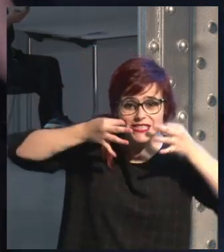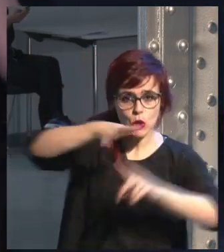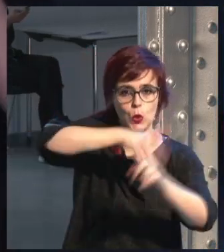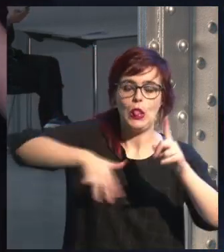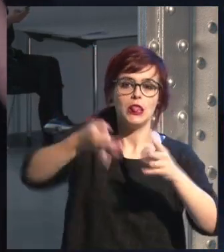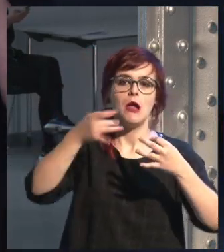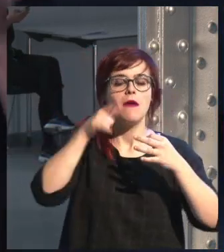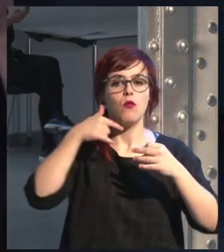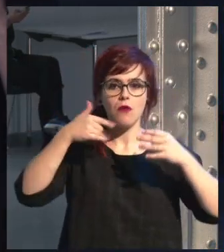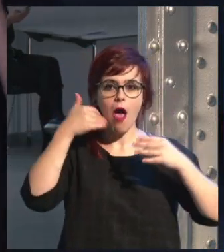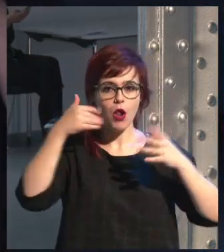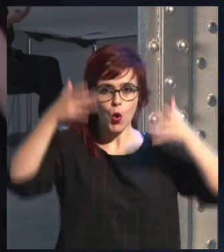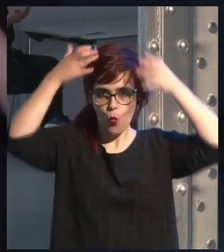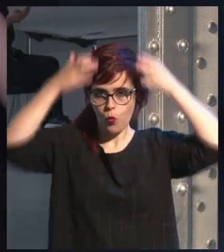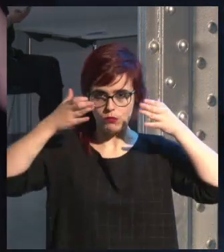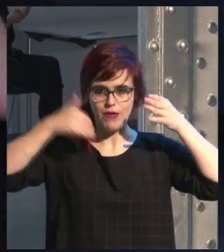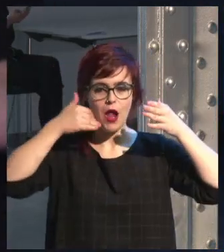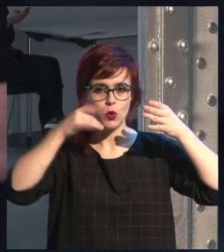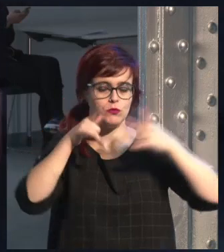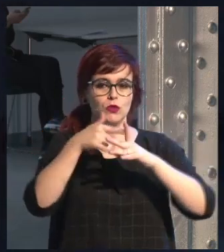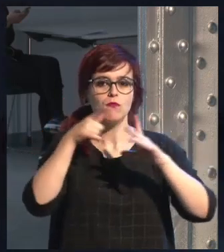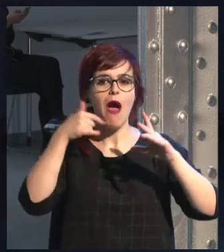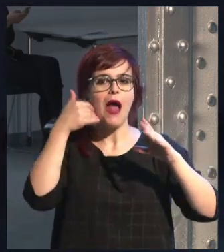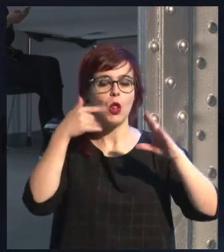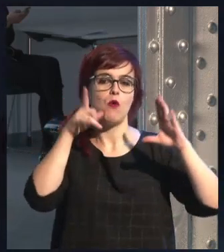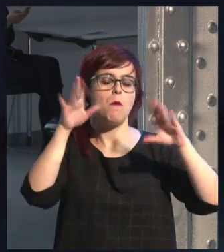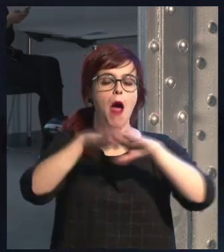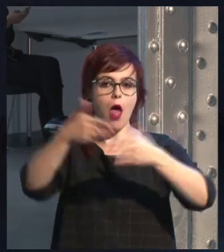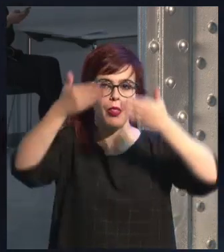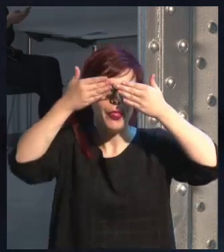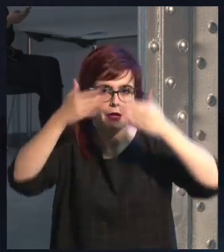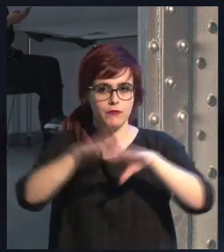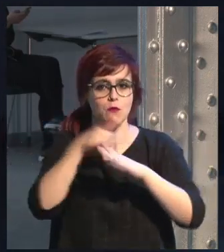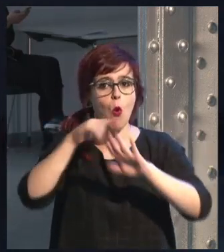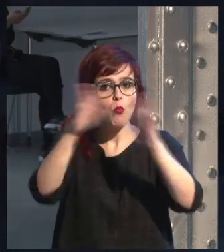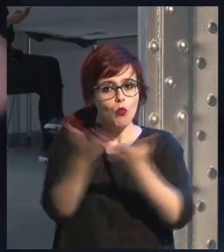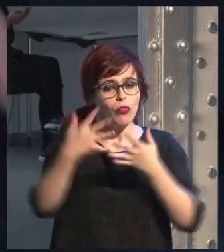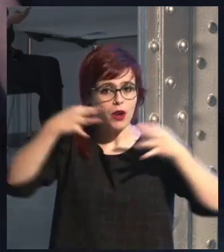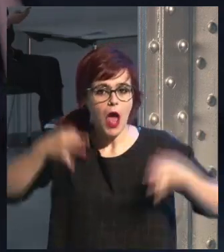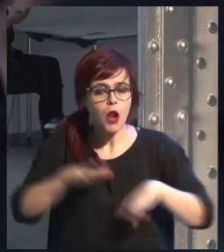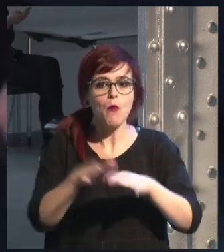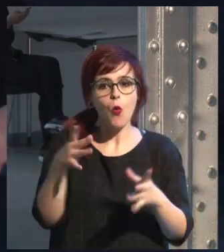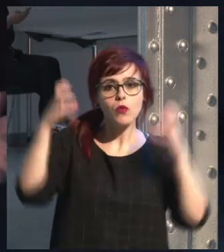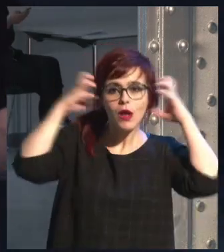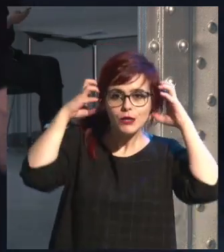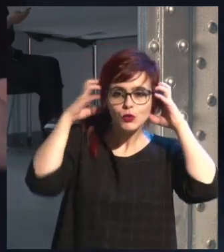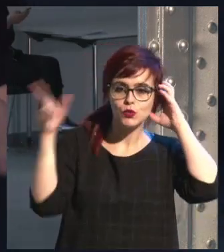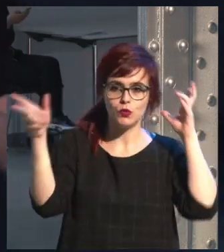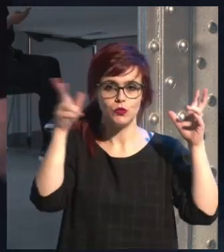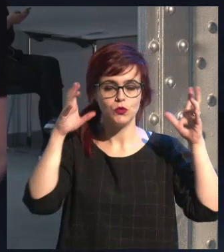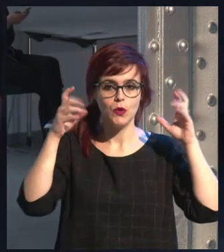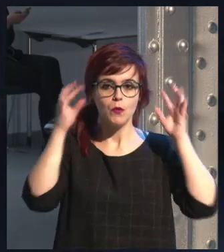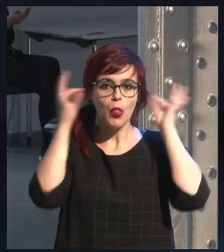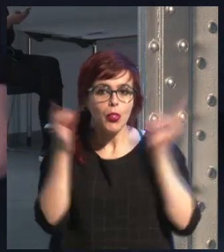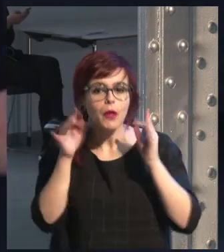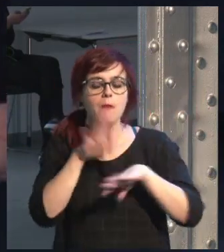tenemos que ponernos un casco inmersivo que realmente no nos deje ver el mundo real, unos cascos que nos aíslen, ¿no? Yo, por eso,